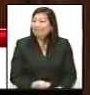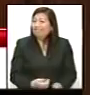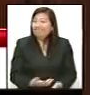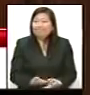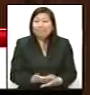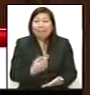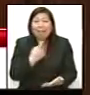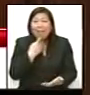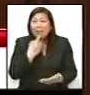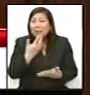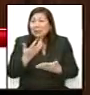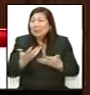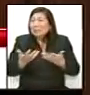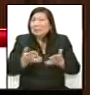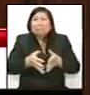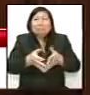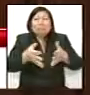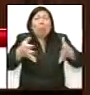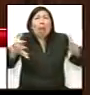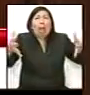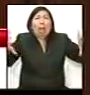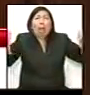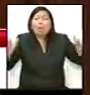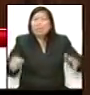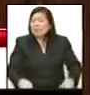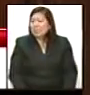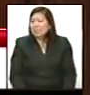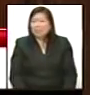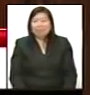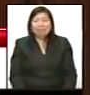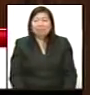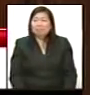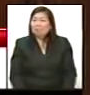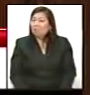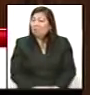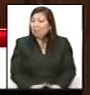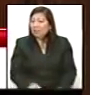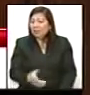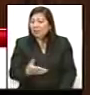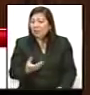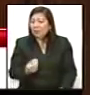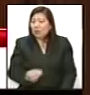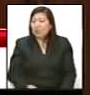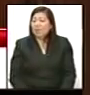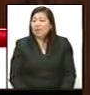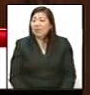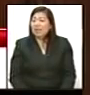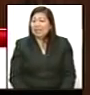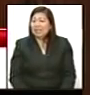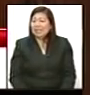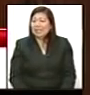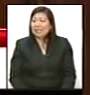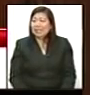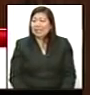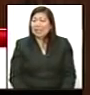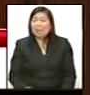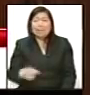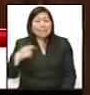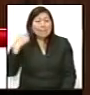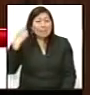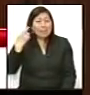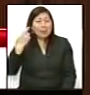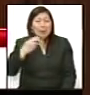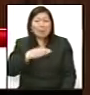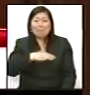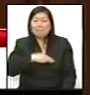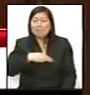elefantes blancos a granel y monstruosos. Yo me río todavía cuando veo algunos políticos,